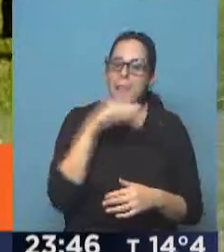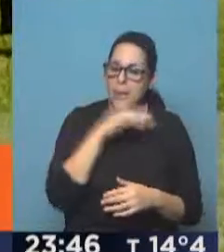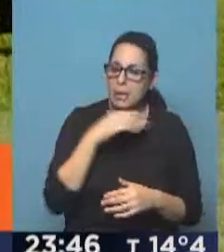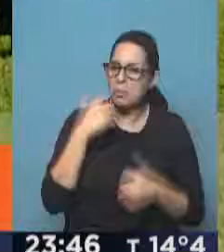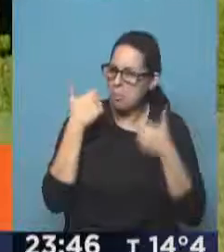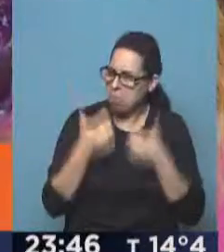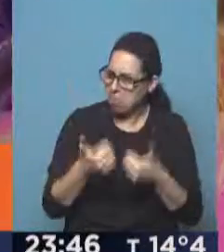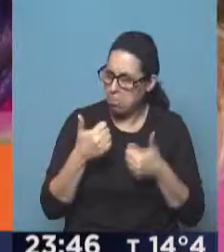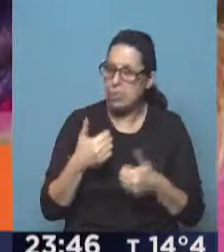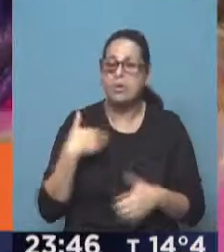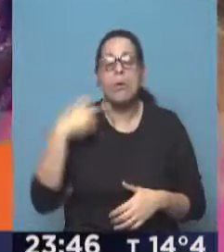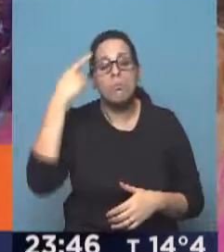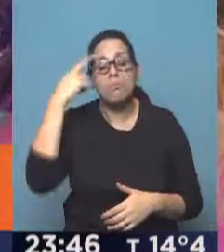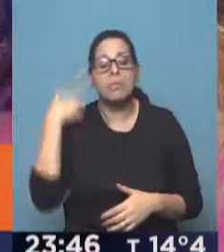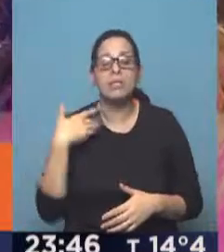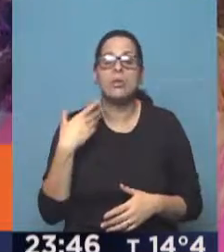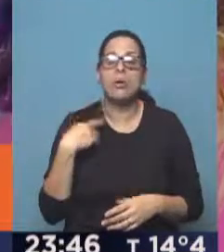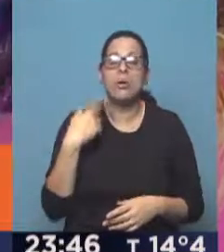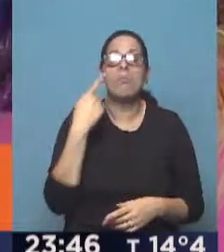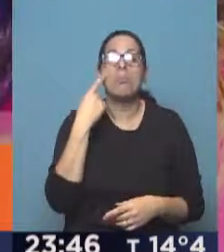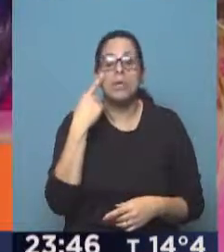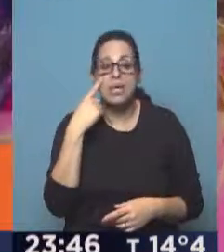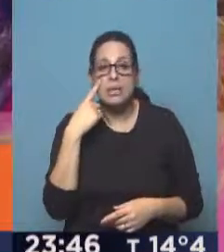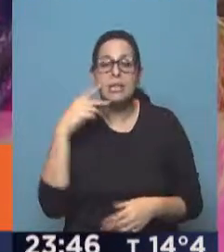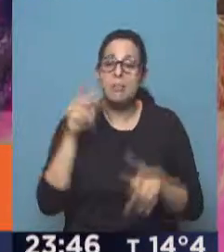buena. Y bueno, creo que se va a hacer un corredor muy interesante